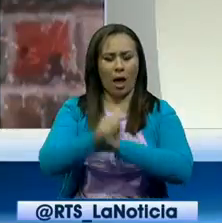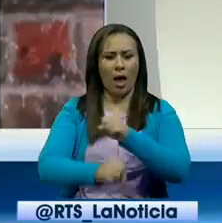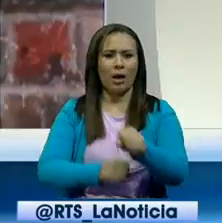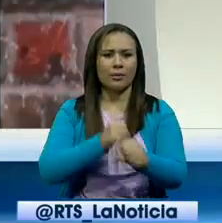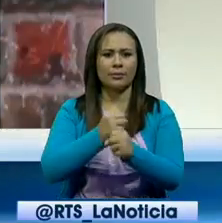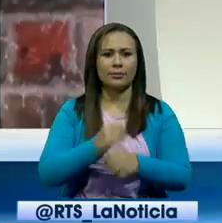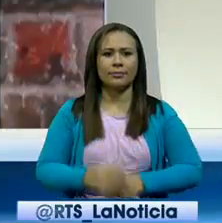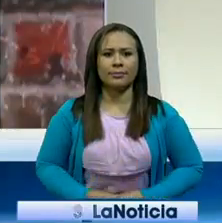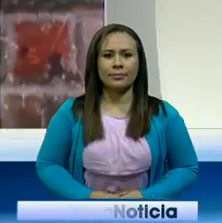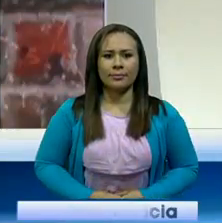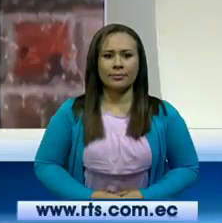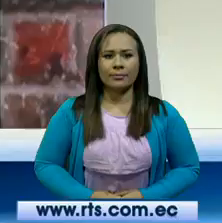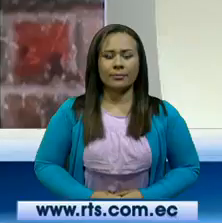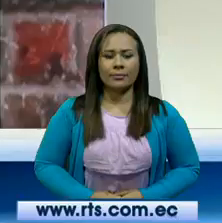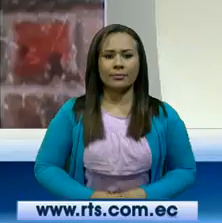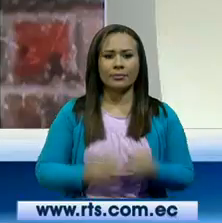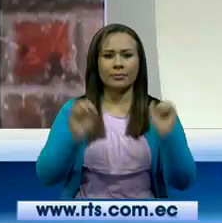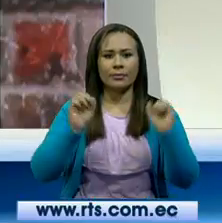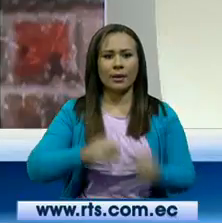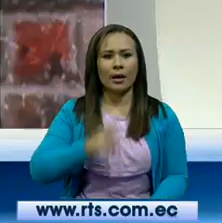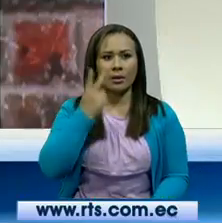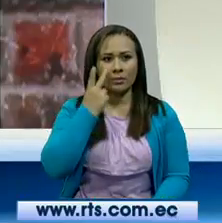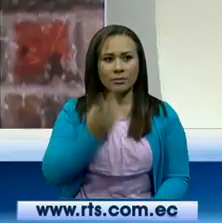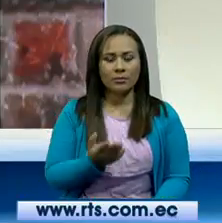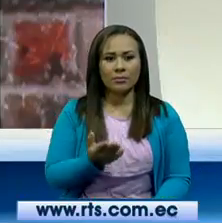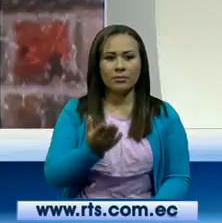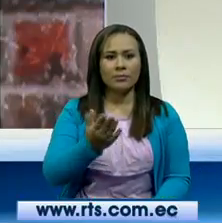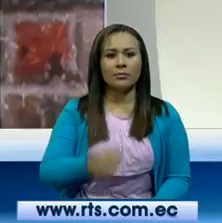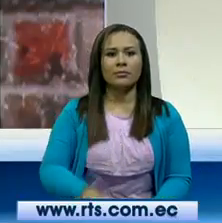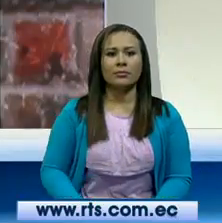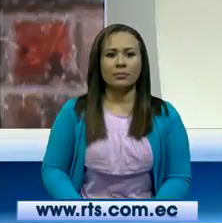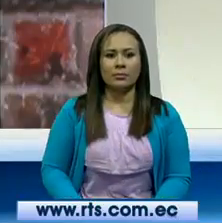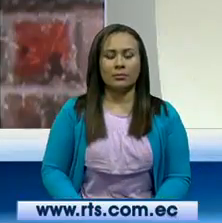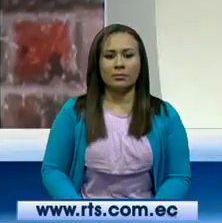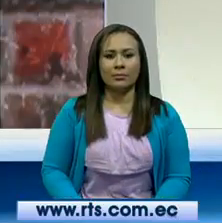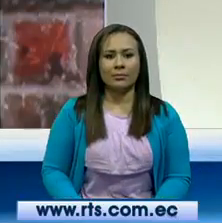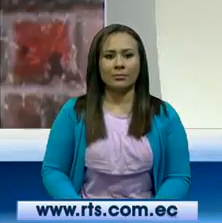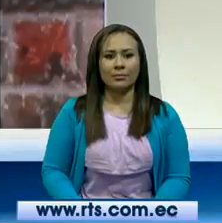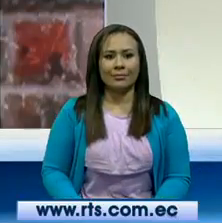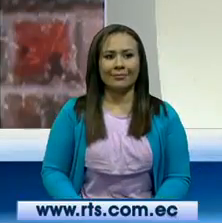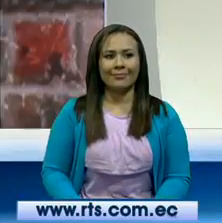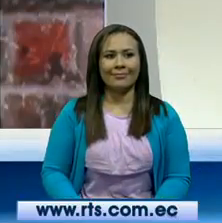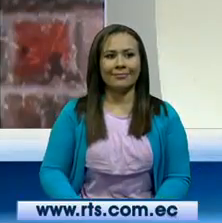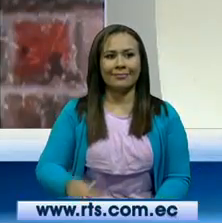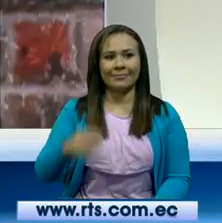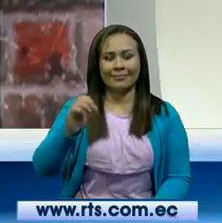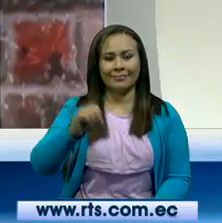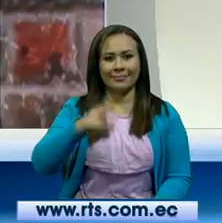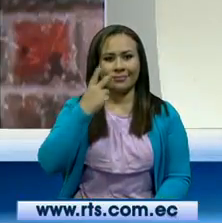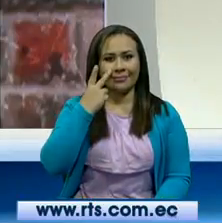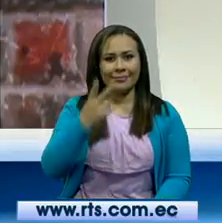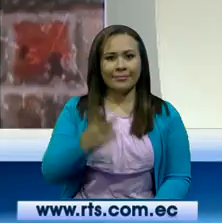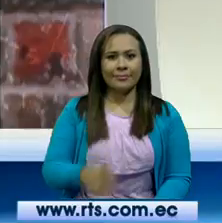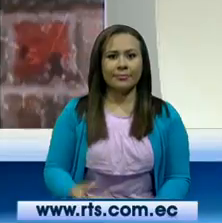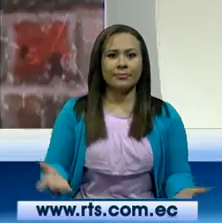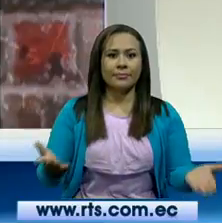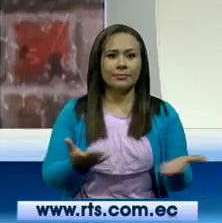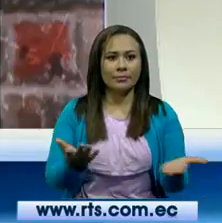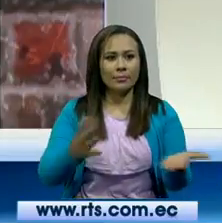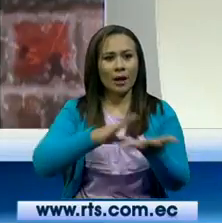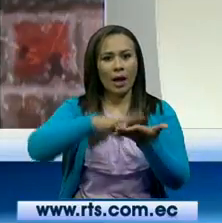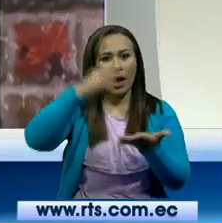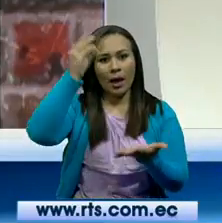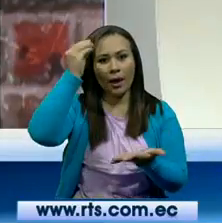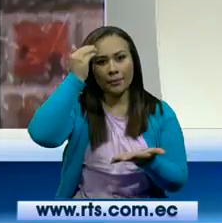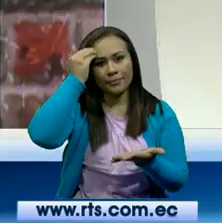yo creo que no todas las instituciones no todos los gobiernos locales apoyan el teatro como se debería y entonces